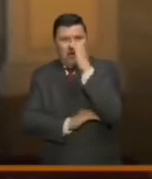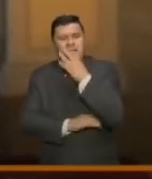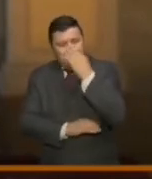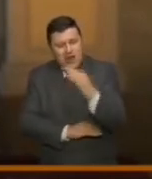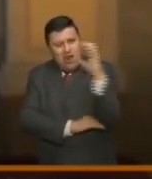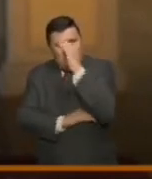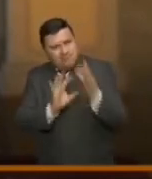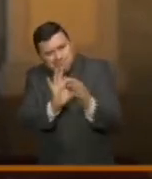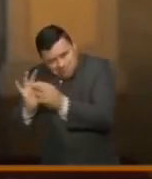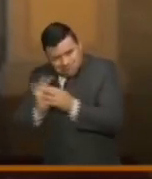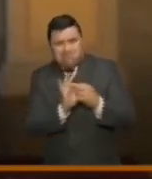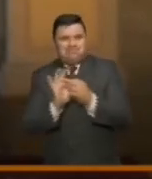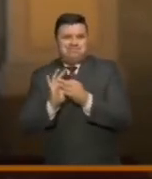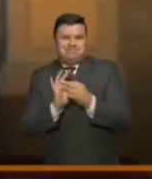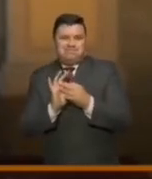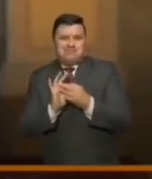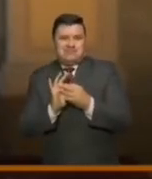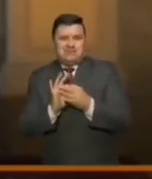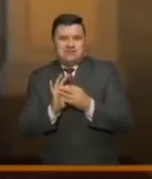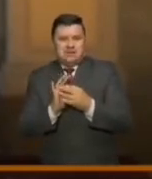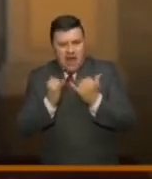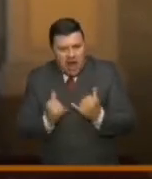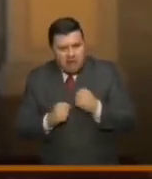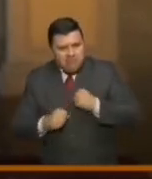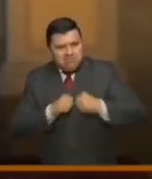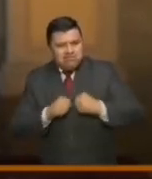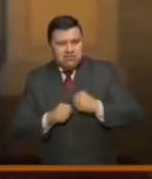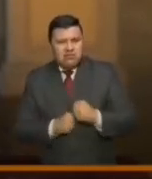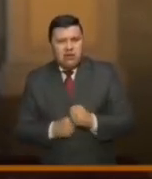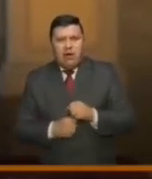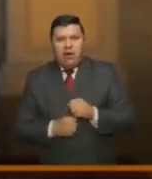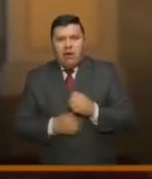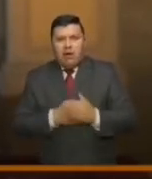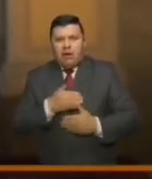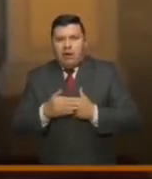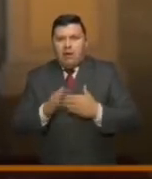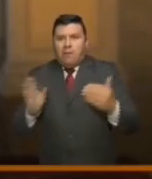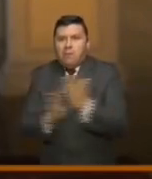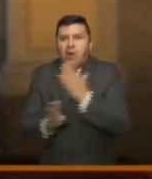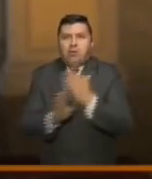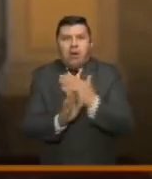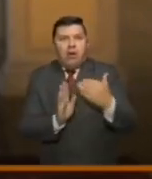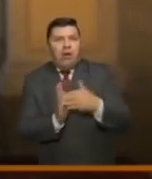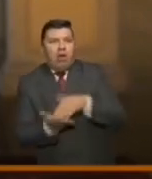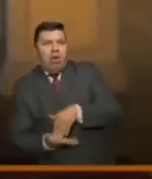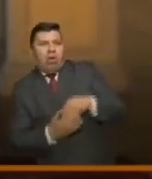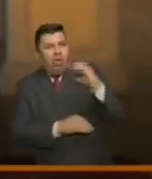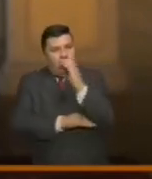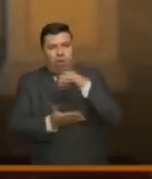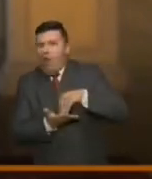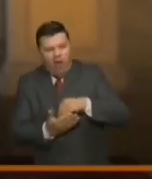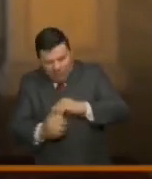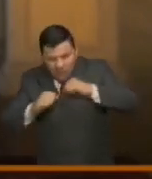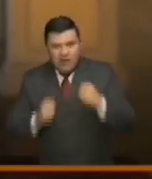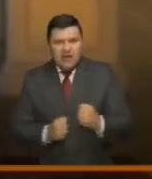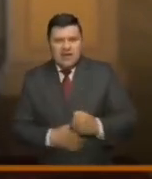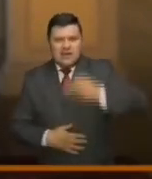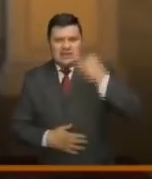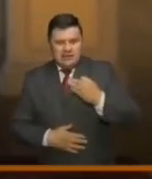colombia de esa colombia que es resiliente que no se detiene ante las adversidades y que siempre siempre